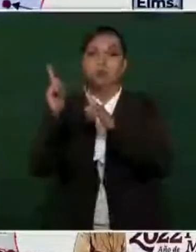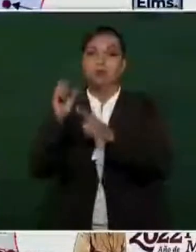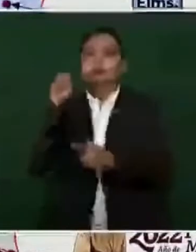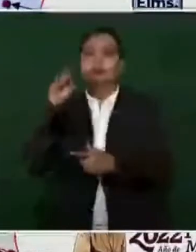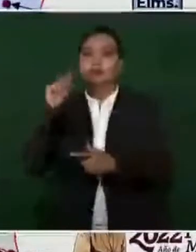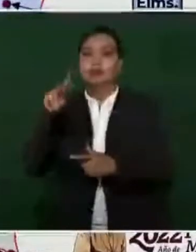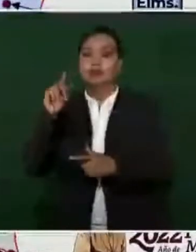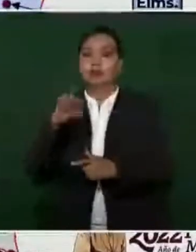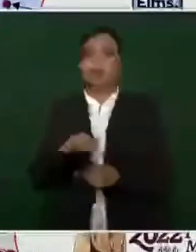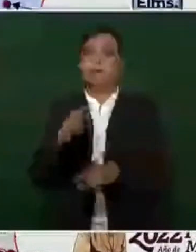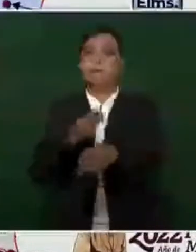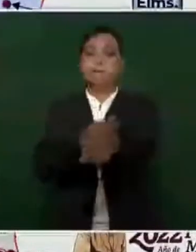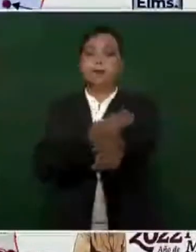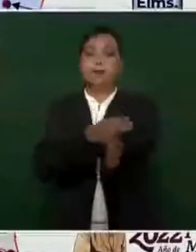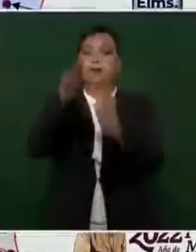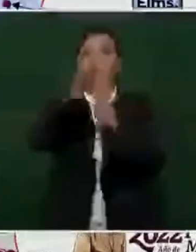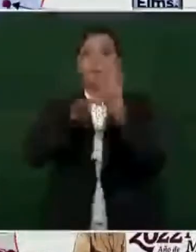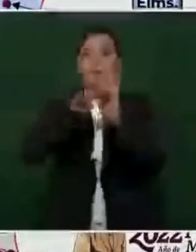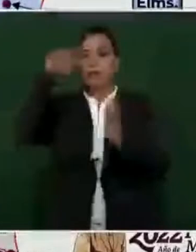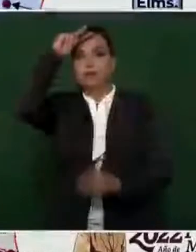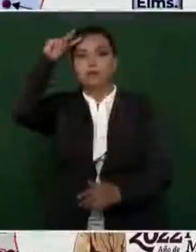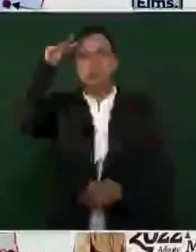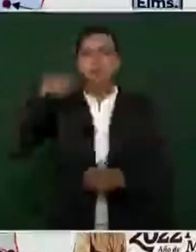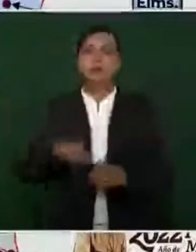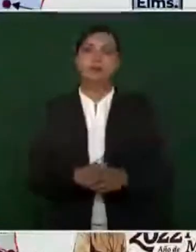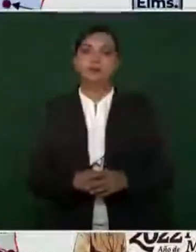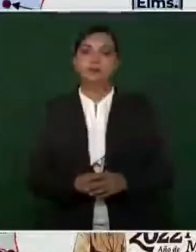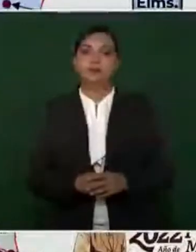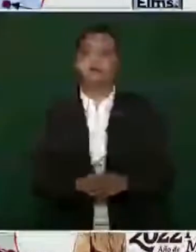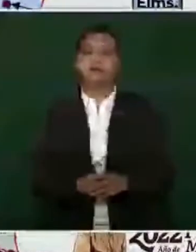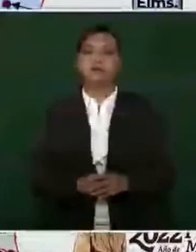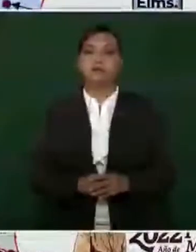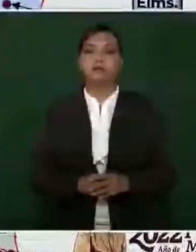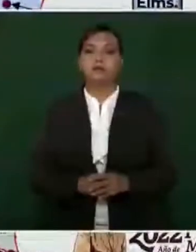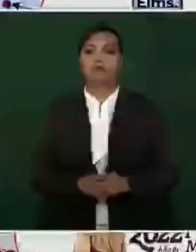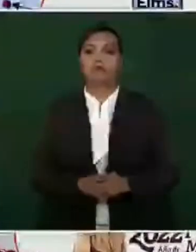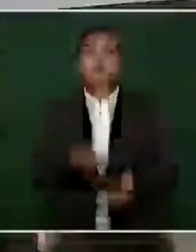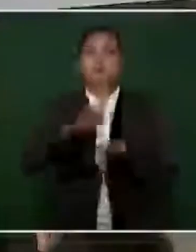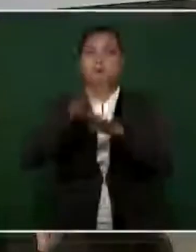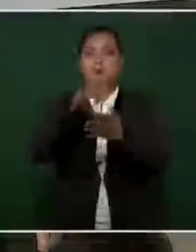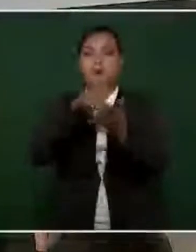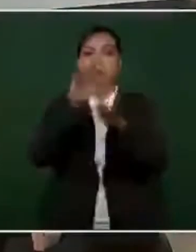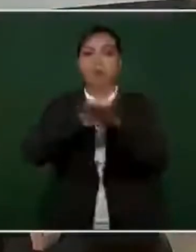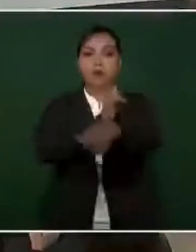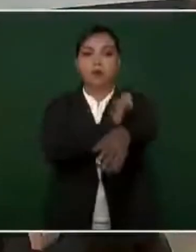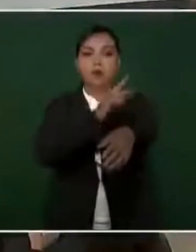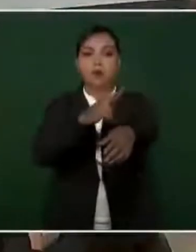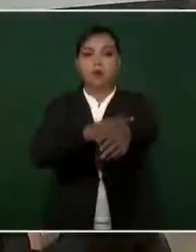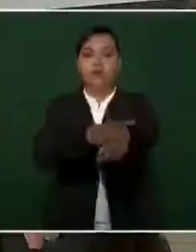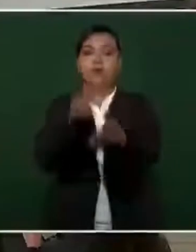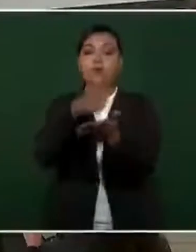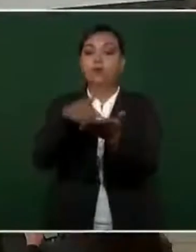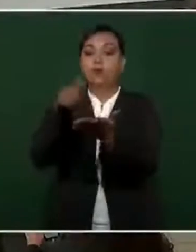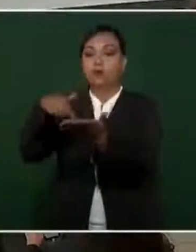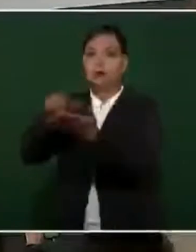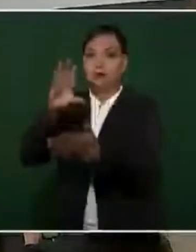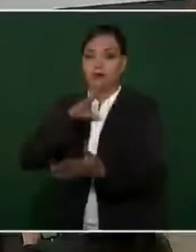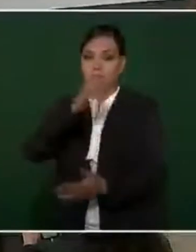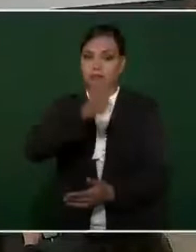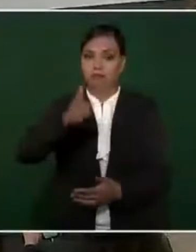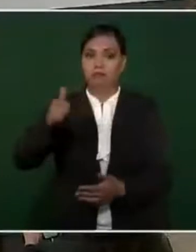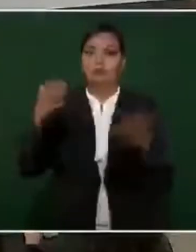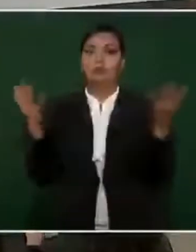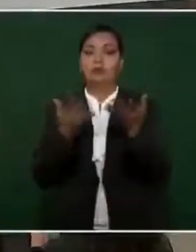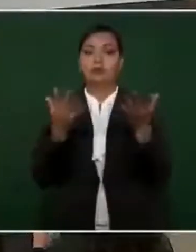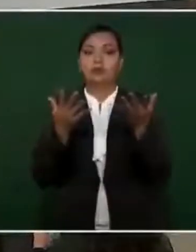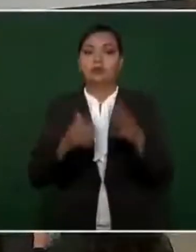Madero, El Mante y Victoria. Bien, dentro de estas coordinaciones regionales se han